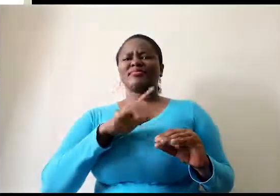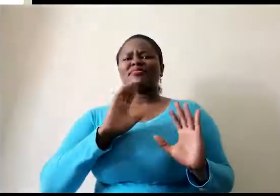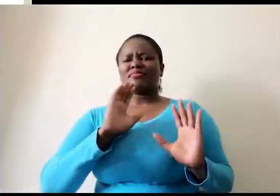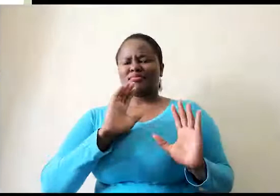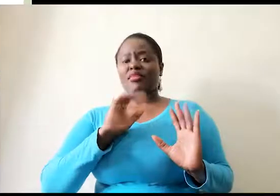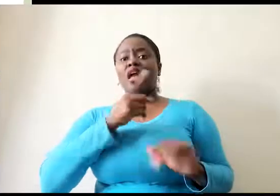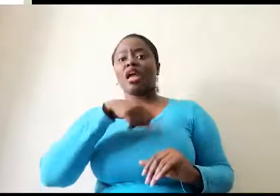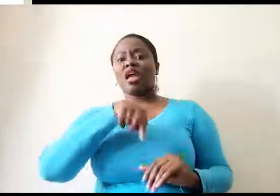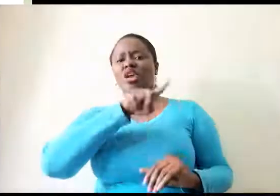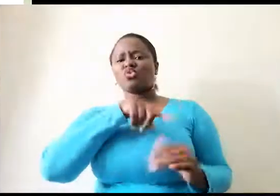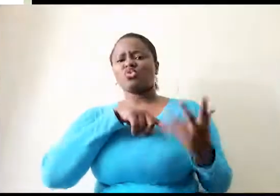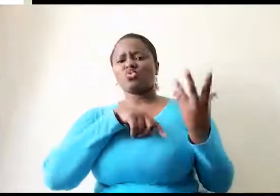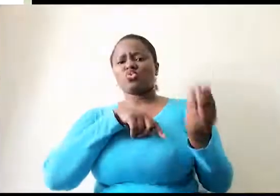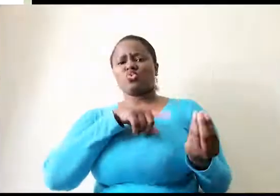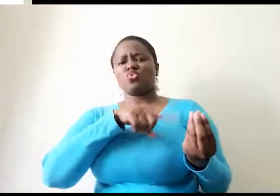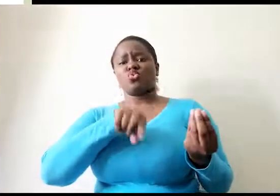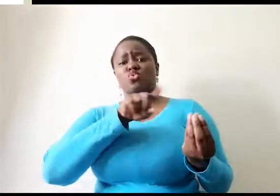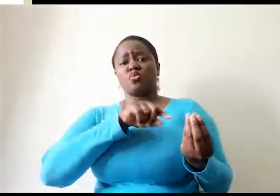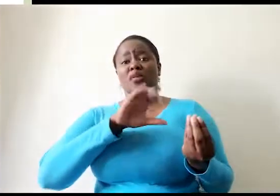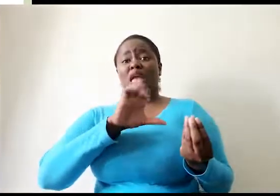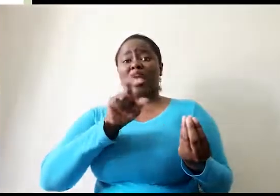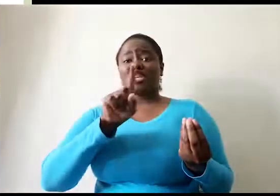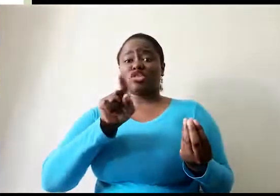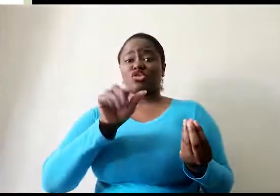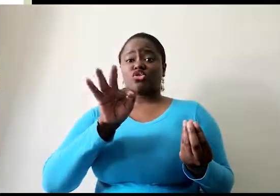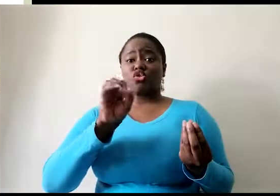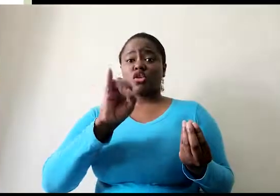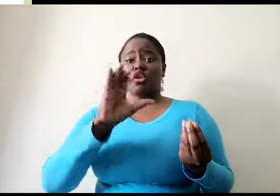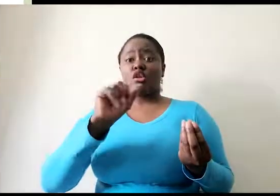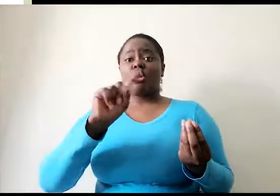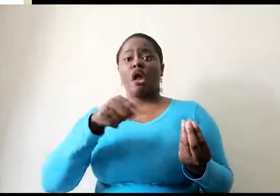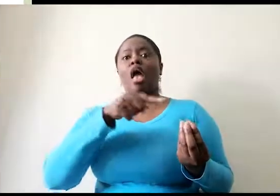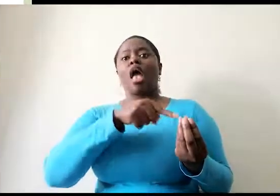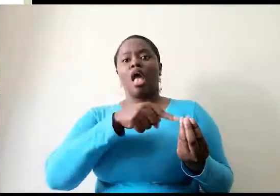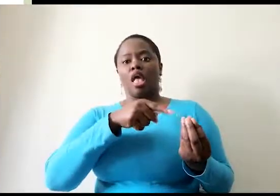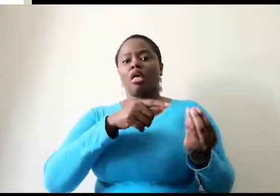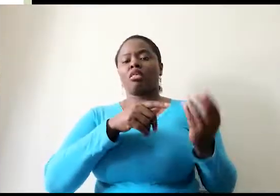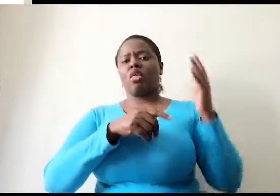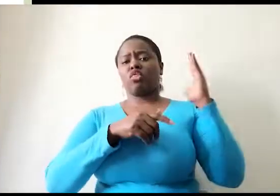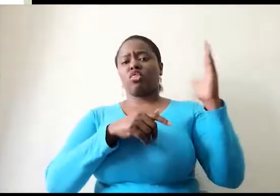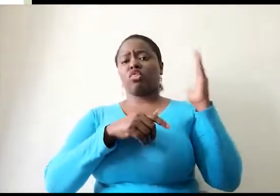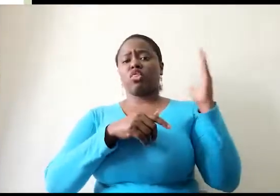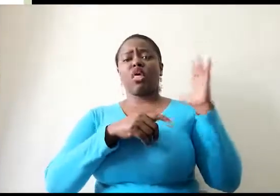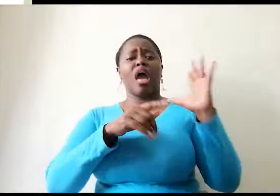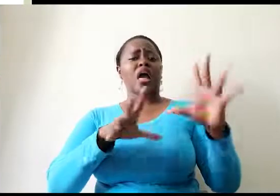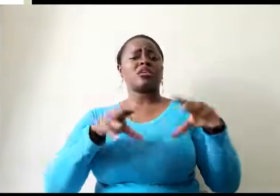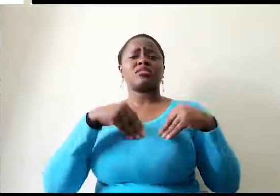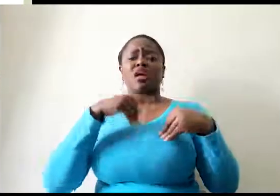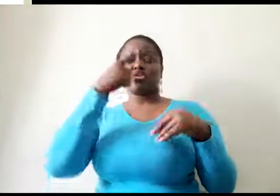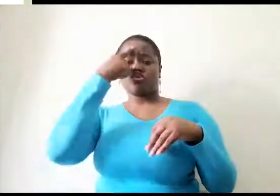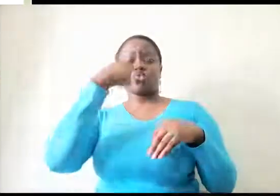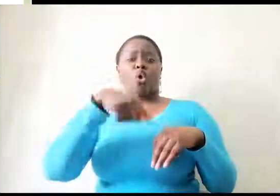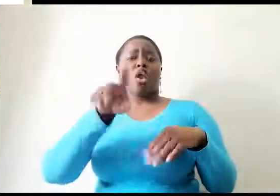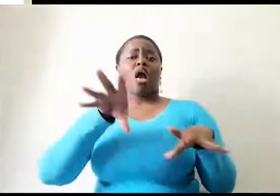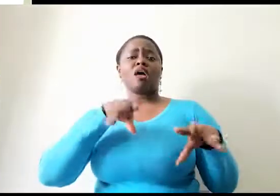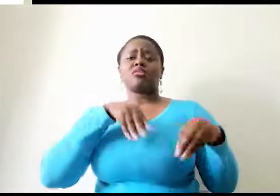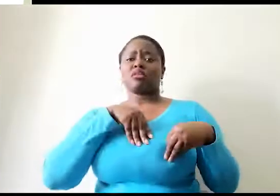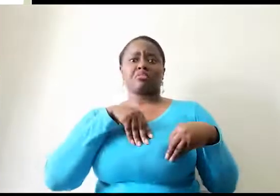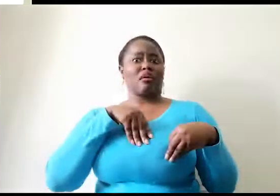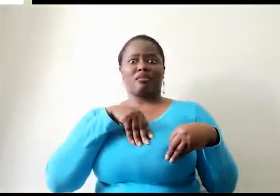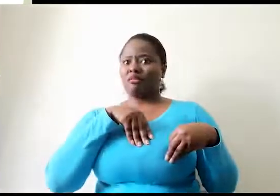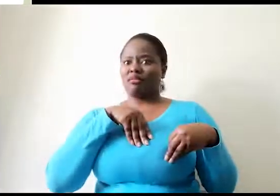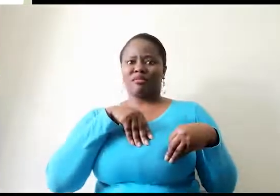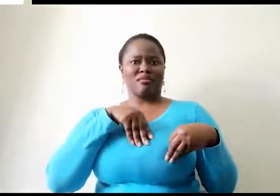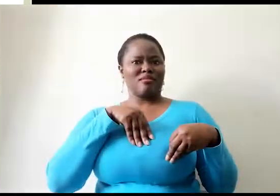los estoicos. Hay que recordar que los estoicos predican la resignación, la aceptación de las cosas tal como